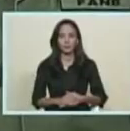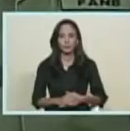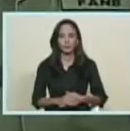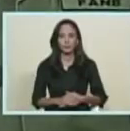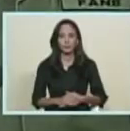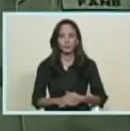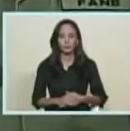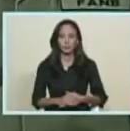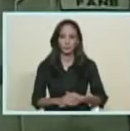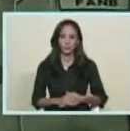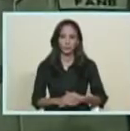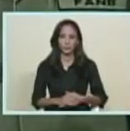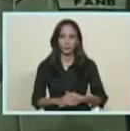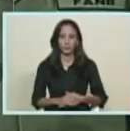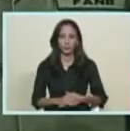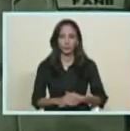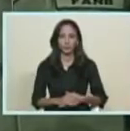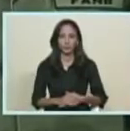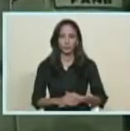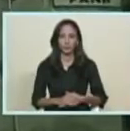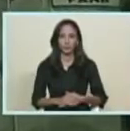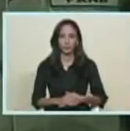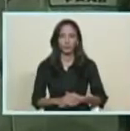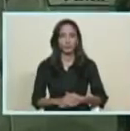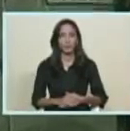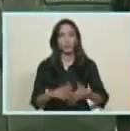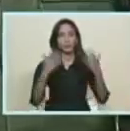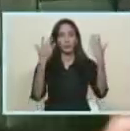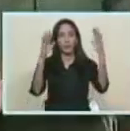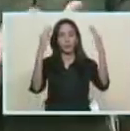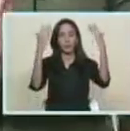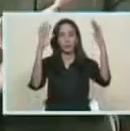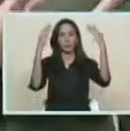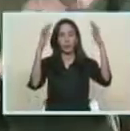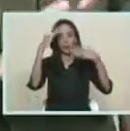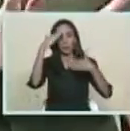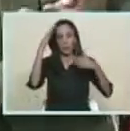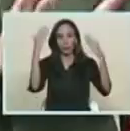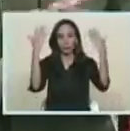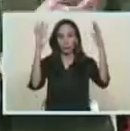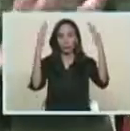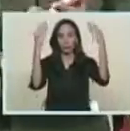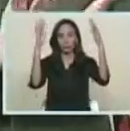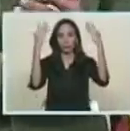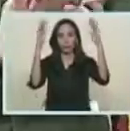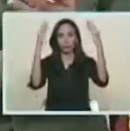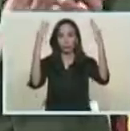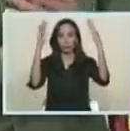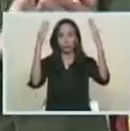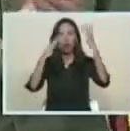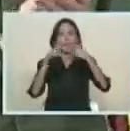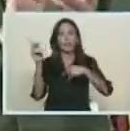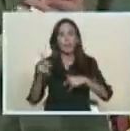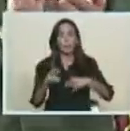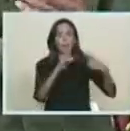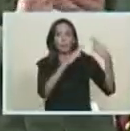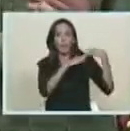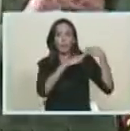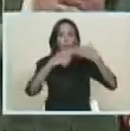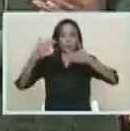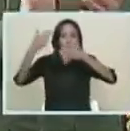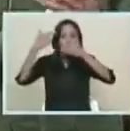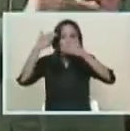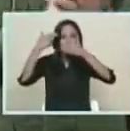profesor Jacinto Pérez Arcay, bienvenido. También está el jefe del SEBIM.